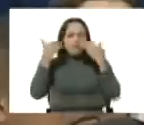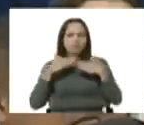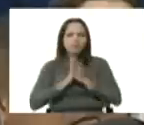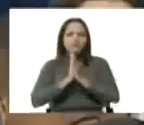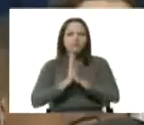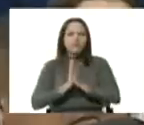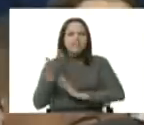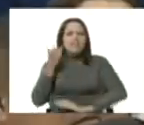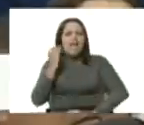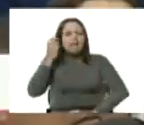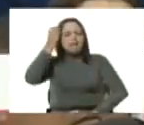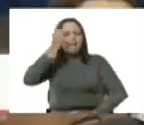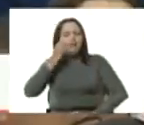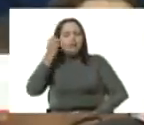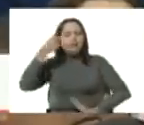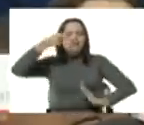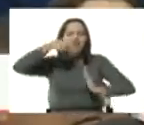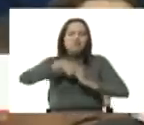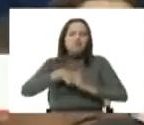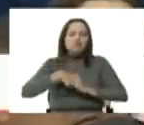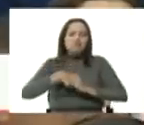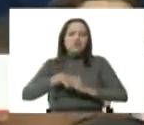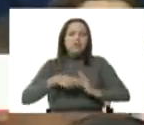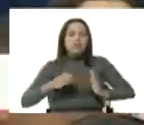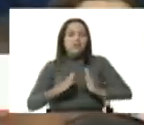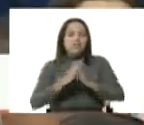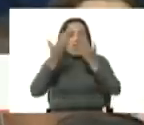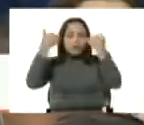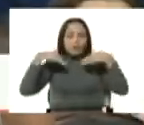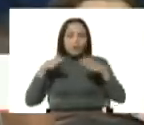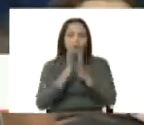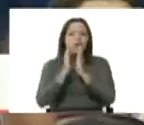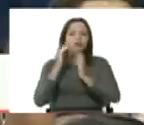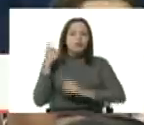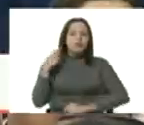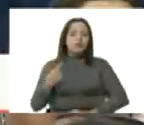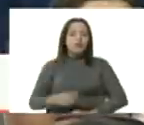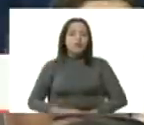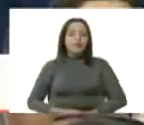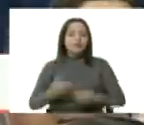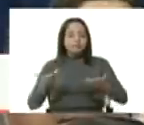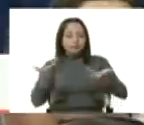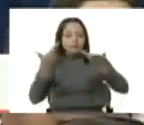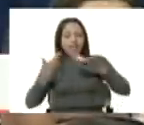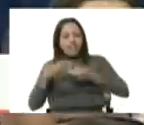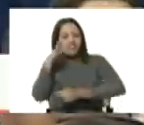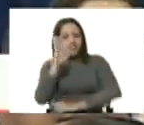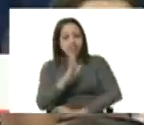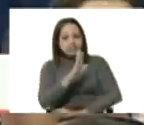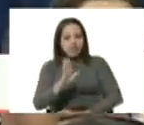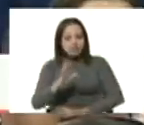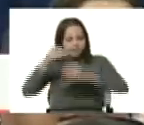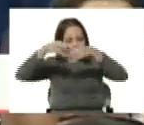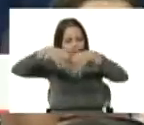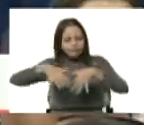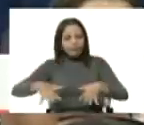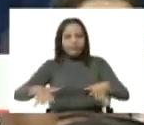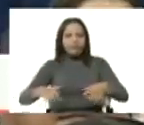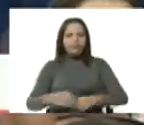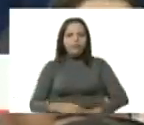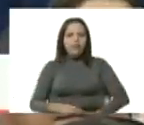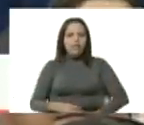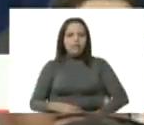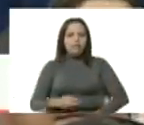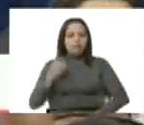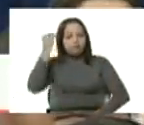cree profundamente en la Divina Pastora, traerle a usted su bendición, que derramen sobre usted